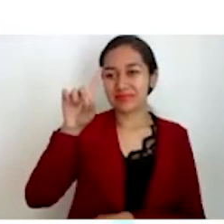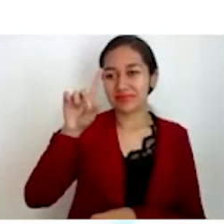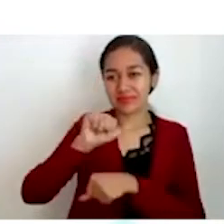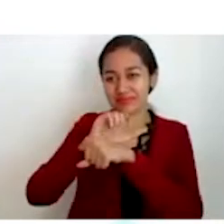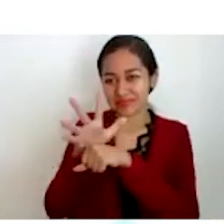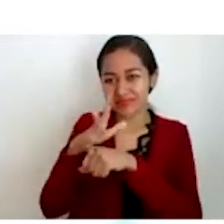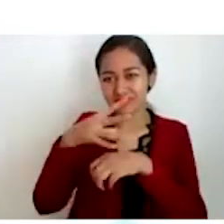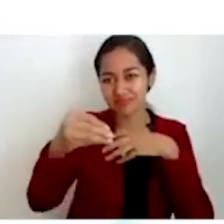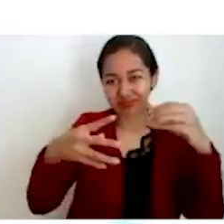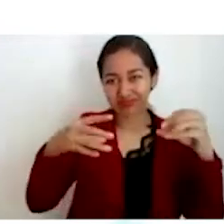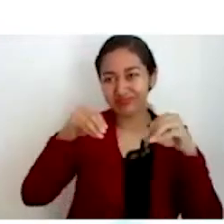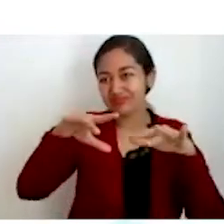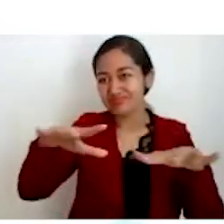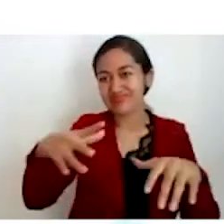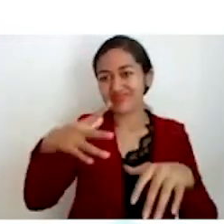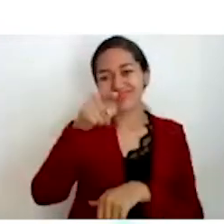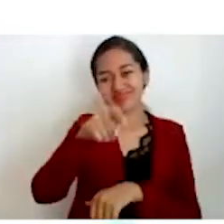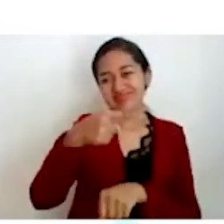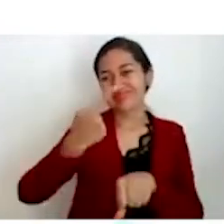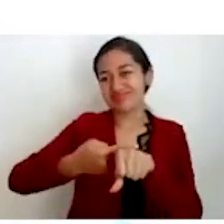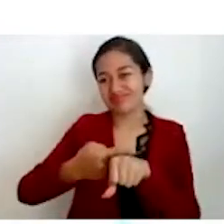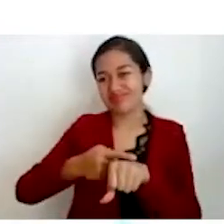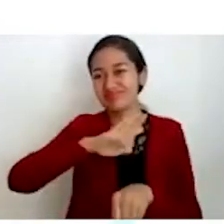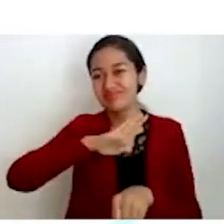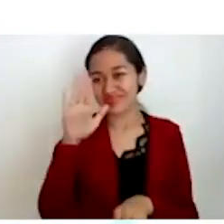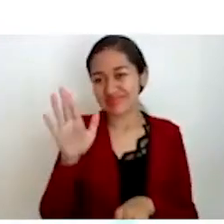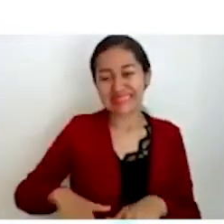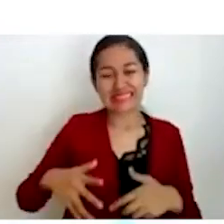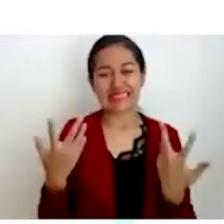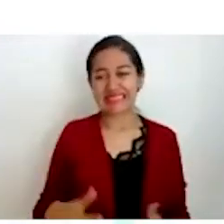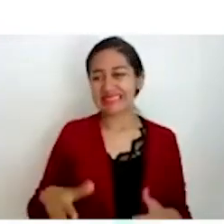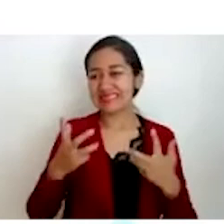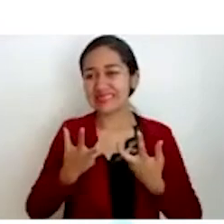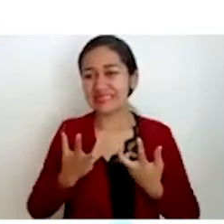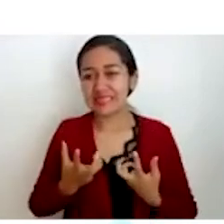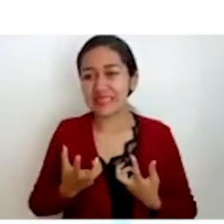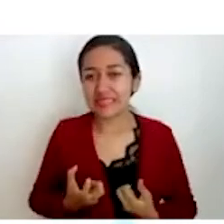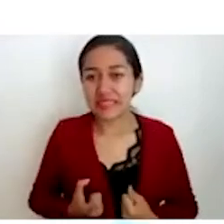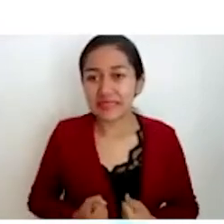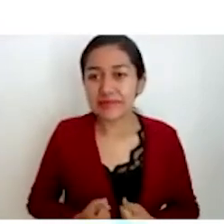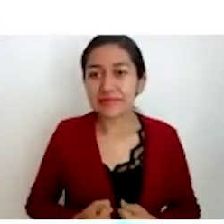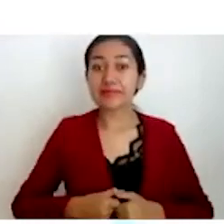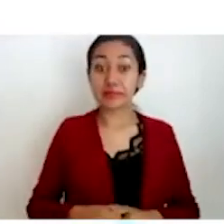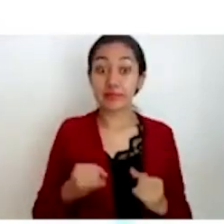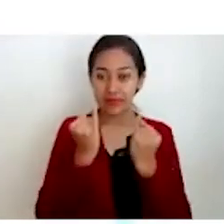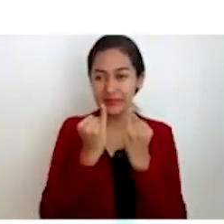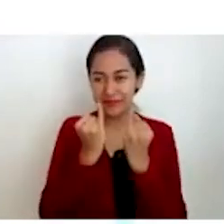Es una pena. Y vemos a un lado también a el padre Nazario,